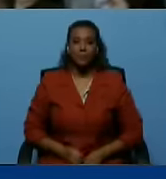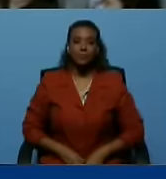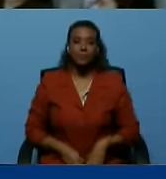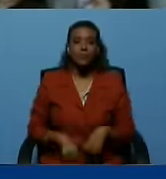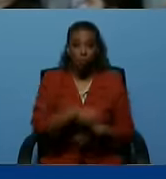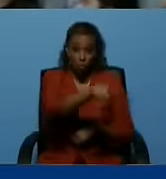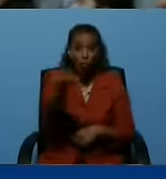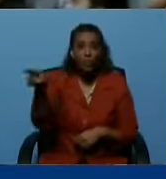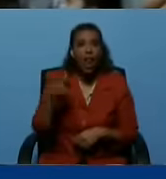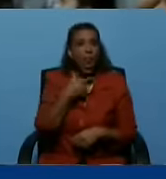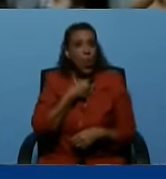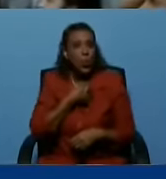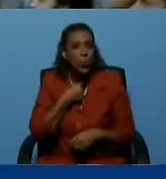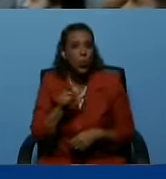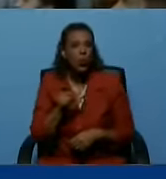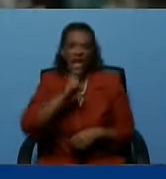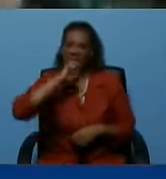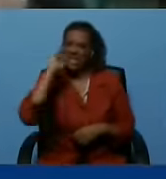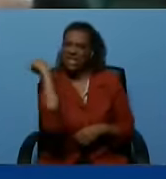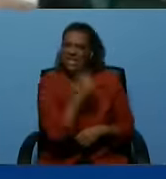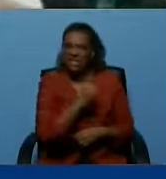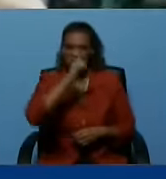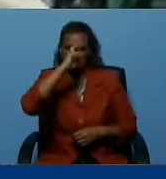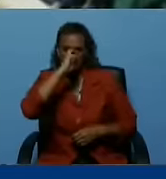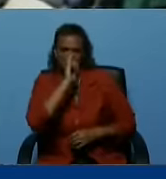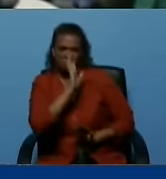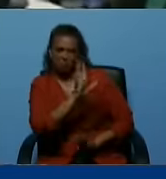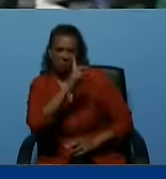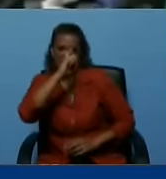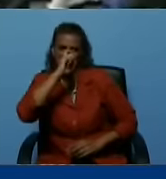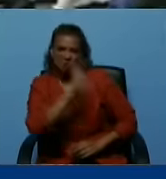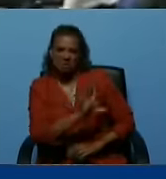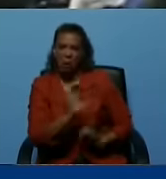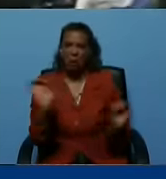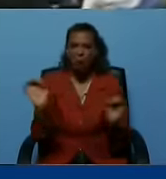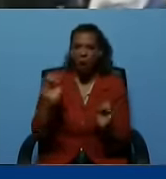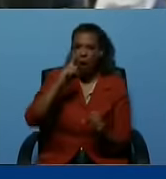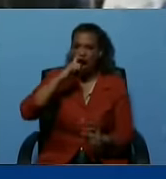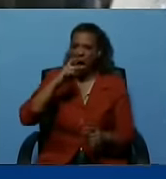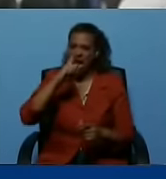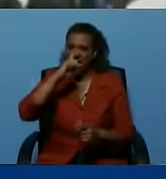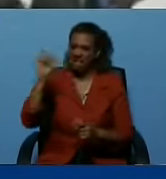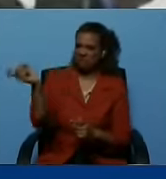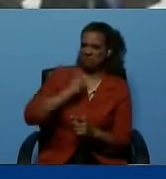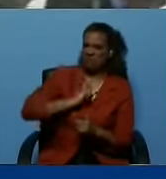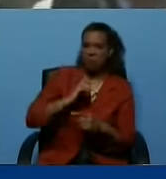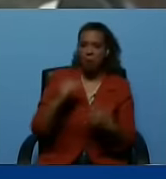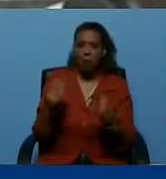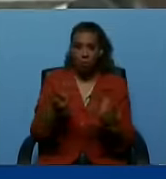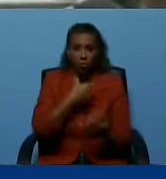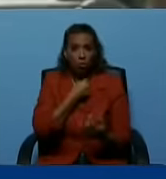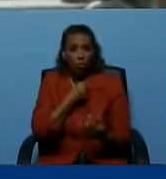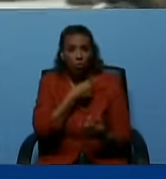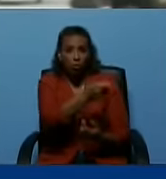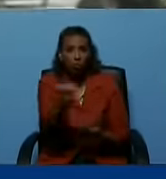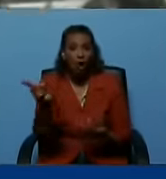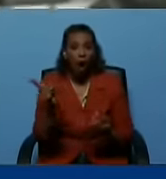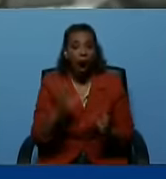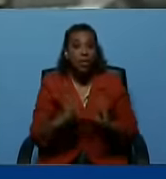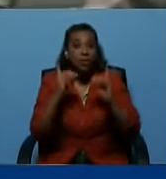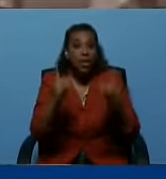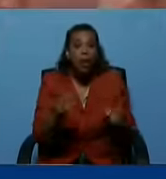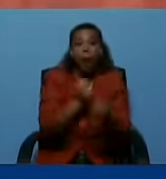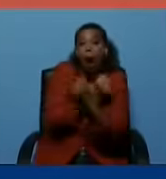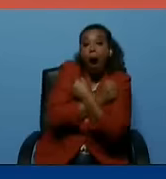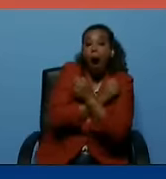¿A ustedes les gusta odiar? ¿Les gusta que los odien? ¿Ustedes prefieren el